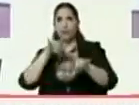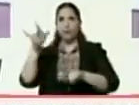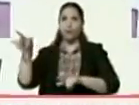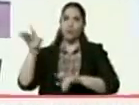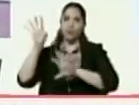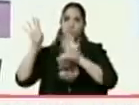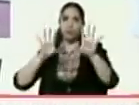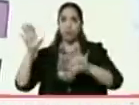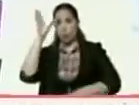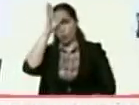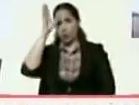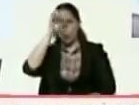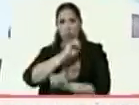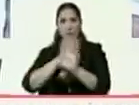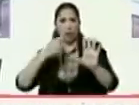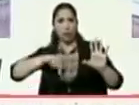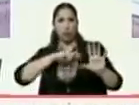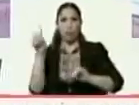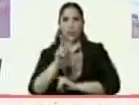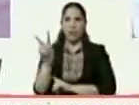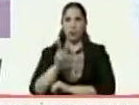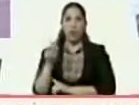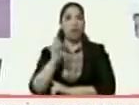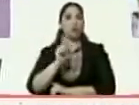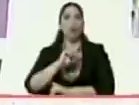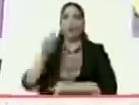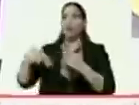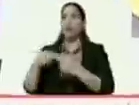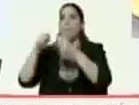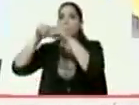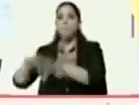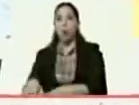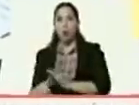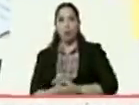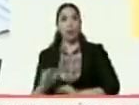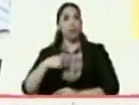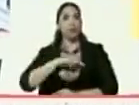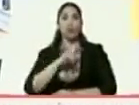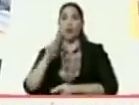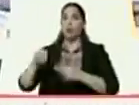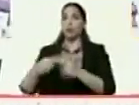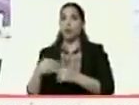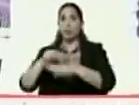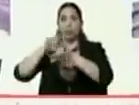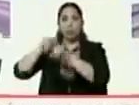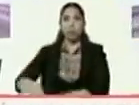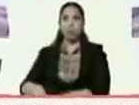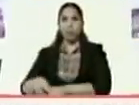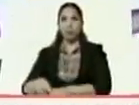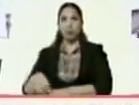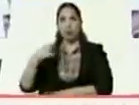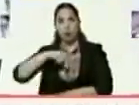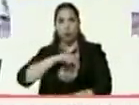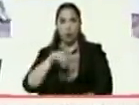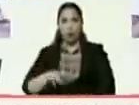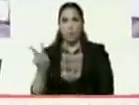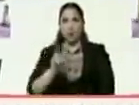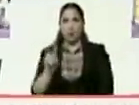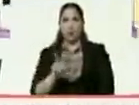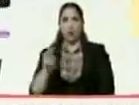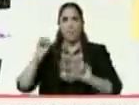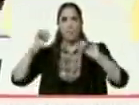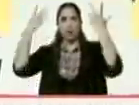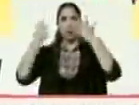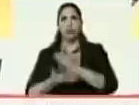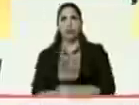conscientes y claros que nosotros en Venezuela no nos vamos a rendir y no nos vamos a dejar derrotar, que nosotros en Venezuela